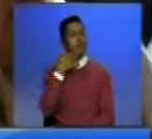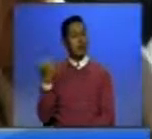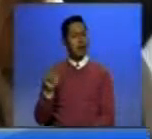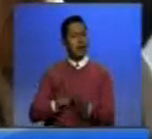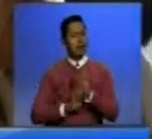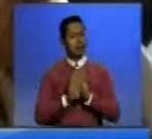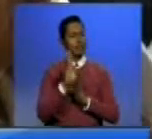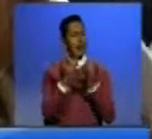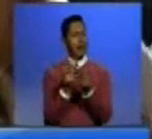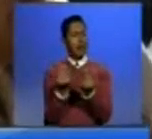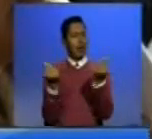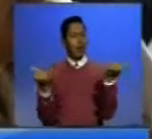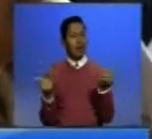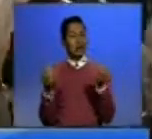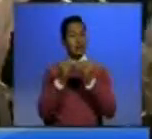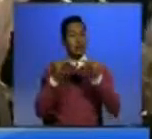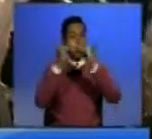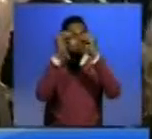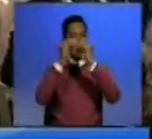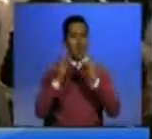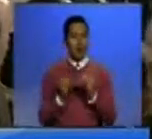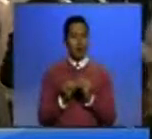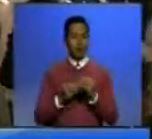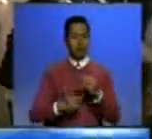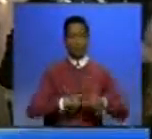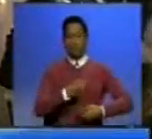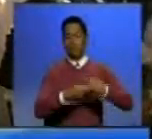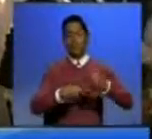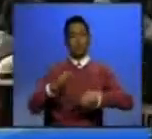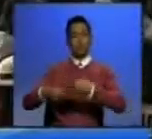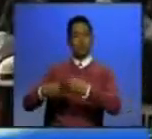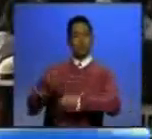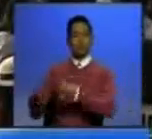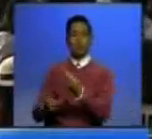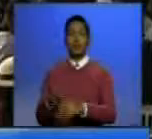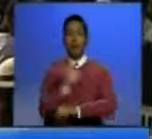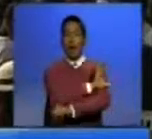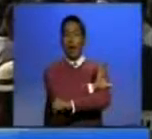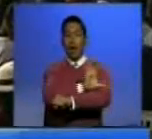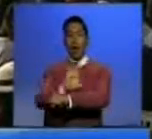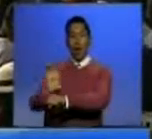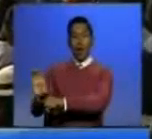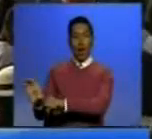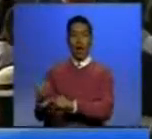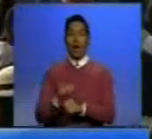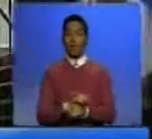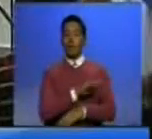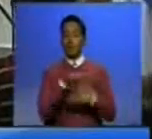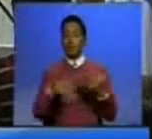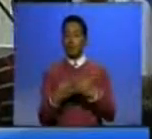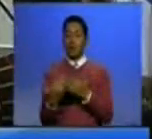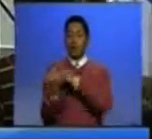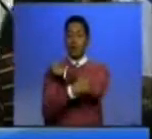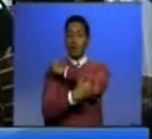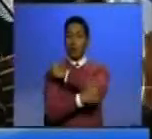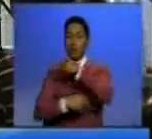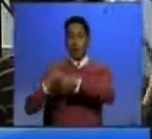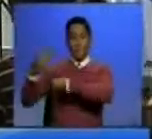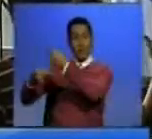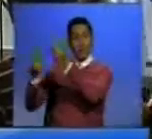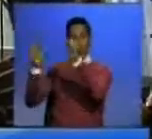calidad e incrementar la producción para aumentar el ingreso económico a los campesinos y sustituir la importación del